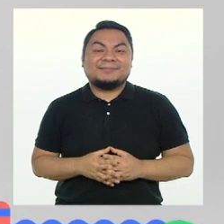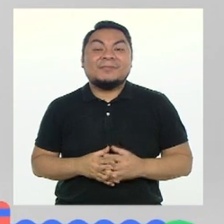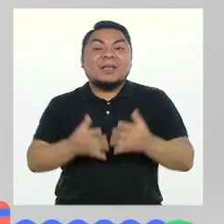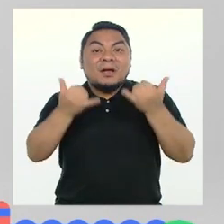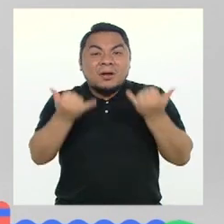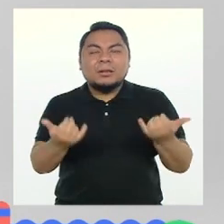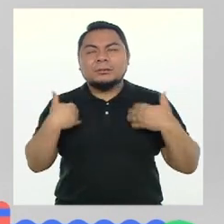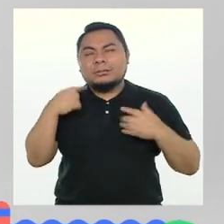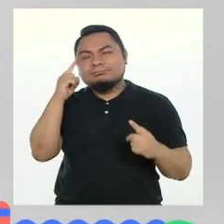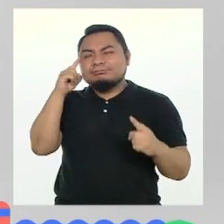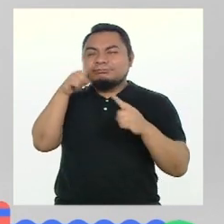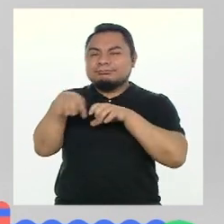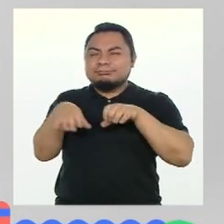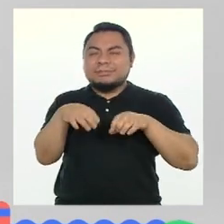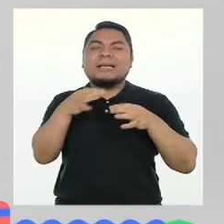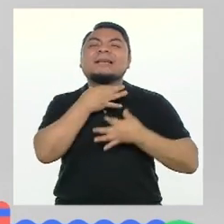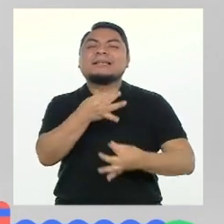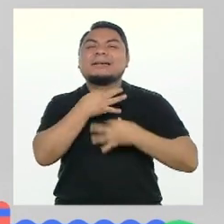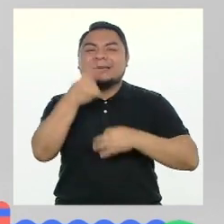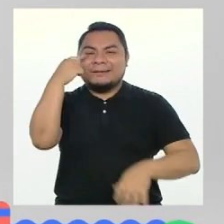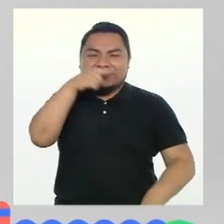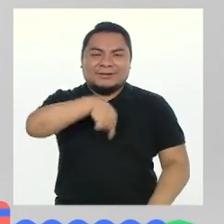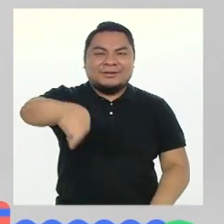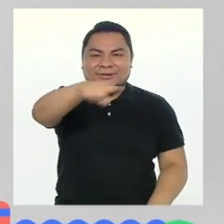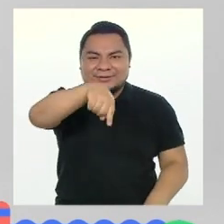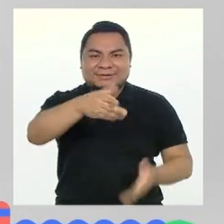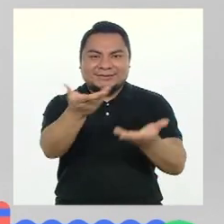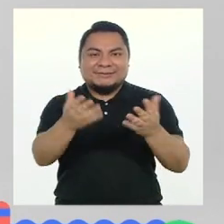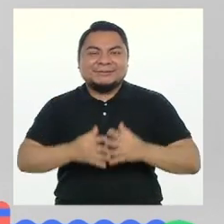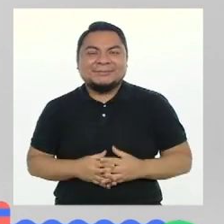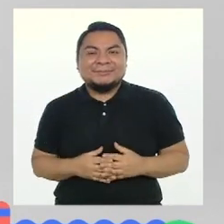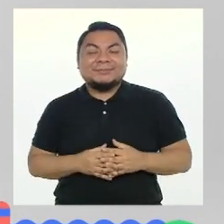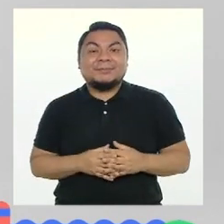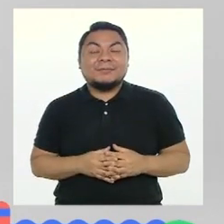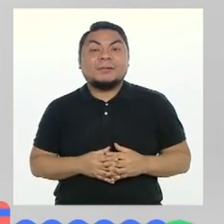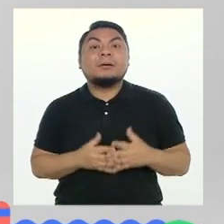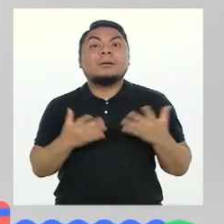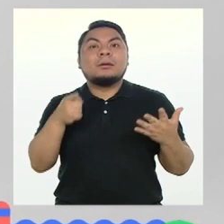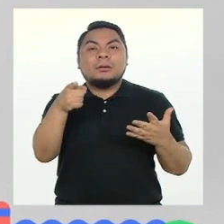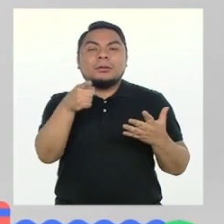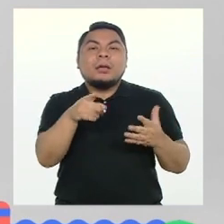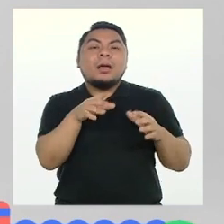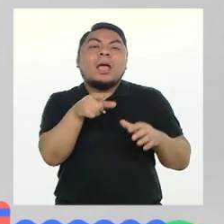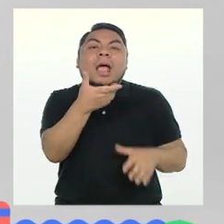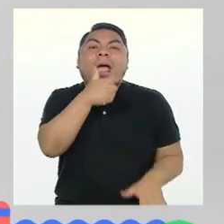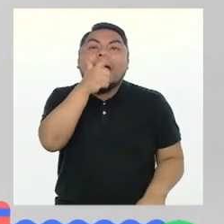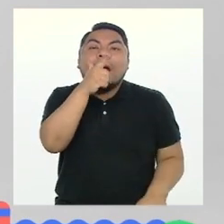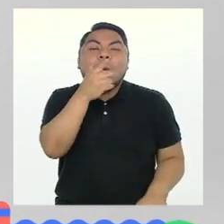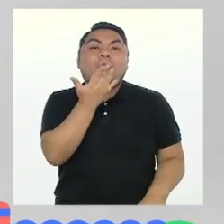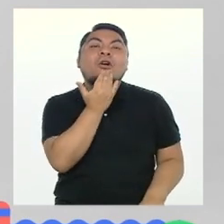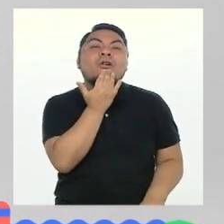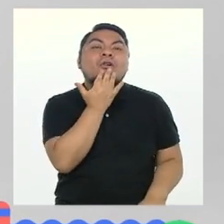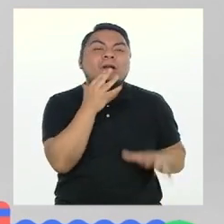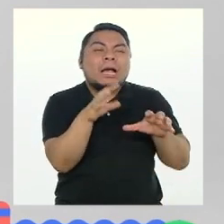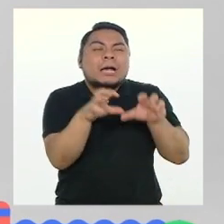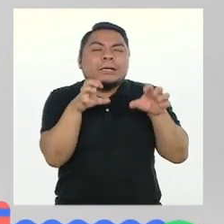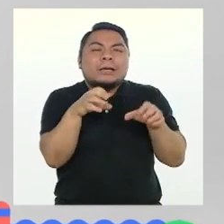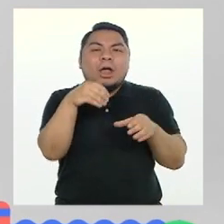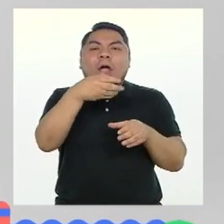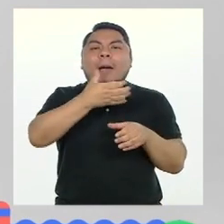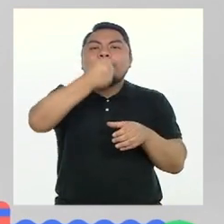Hoy tengo un desafío muy interesante para todos ustedes. Congelen agua de color en una